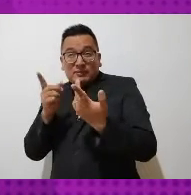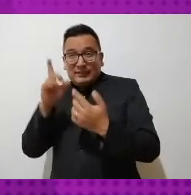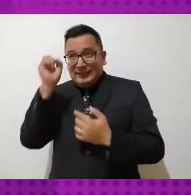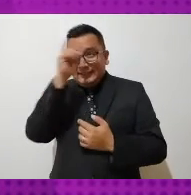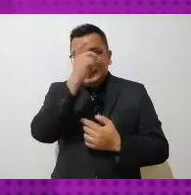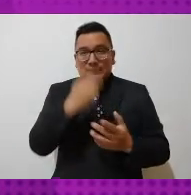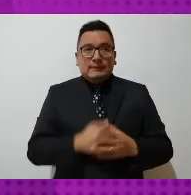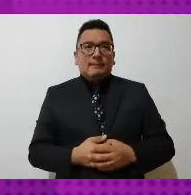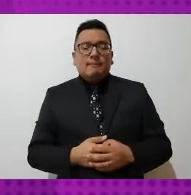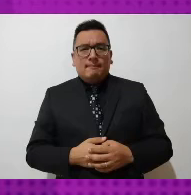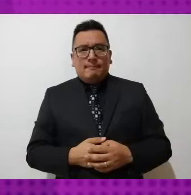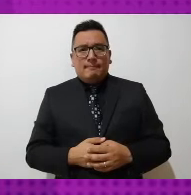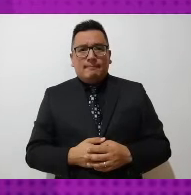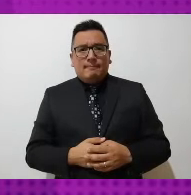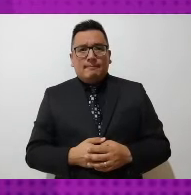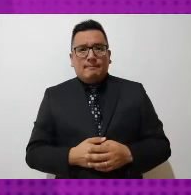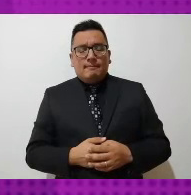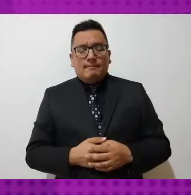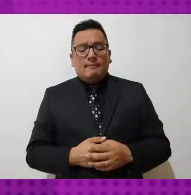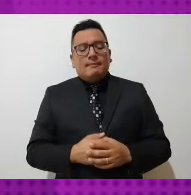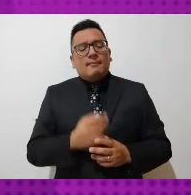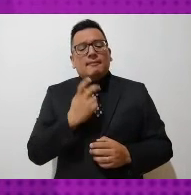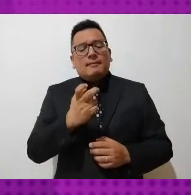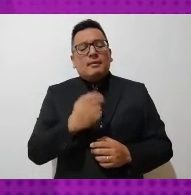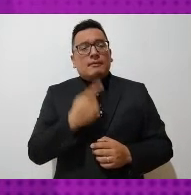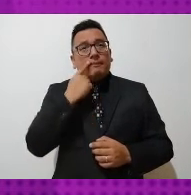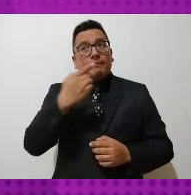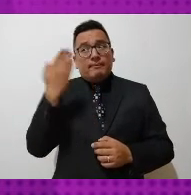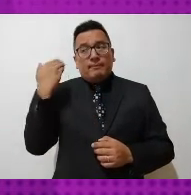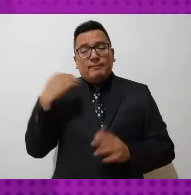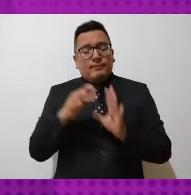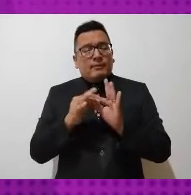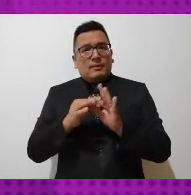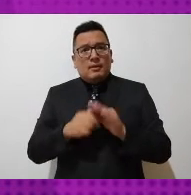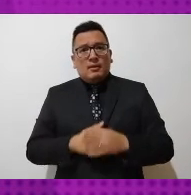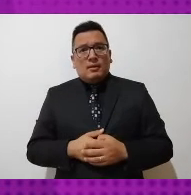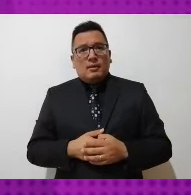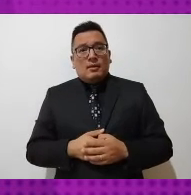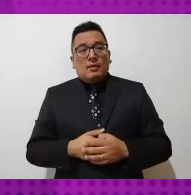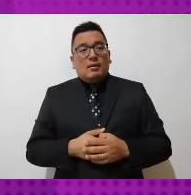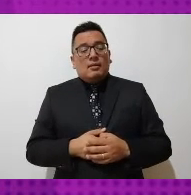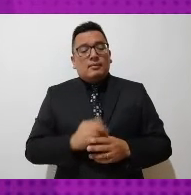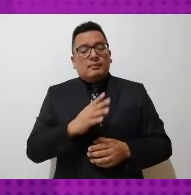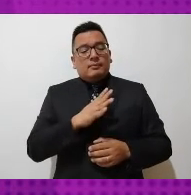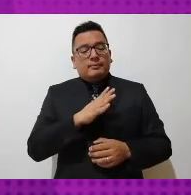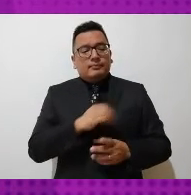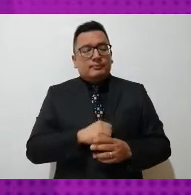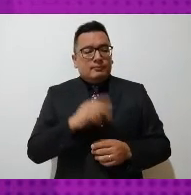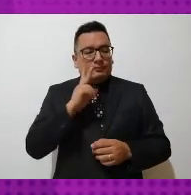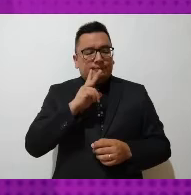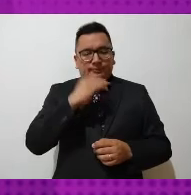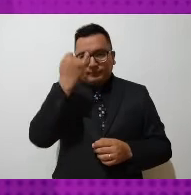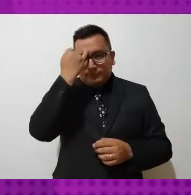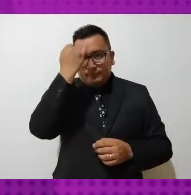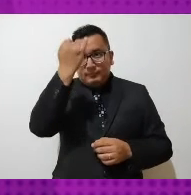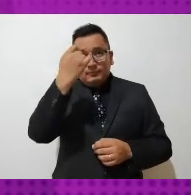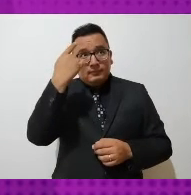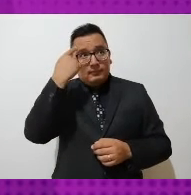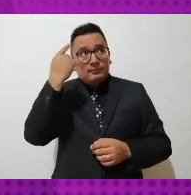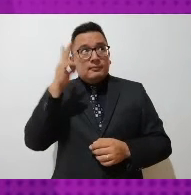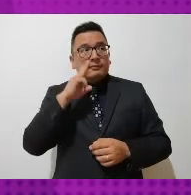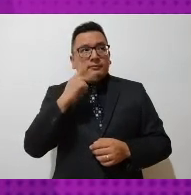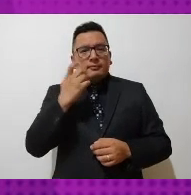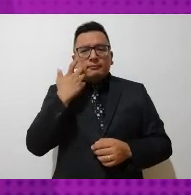político-electorales. Entonces, inicialmente, como ya lo dije, se comenzó con la idea